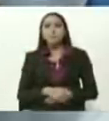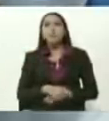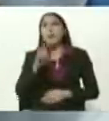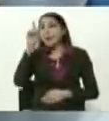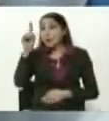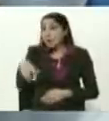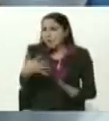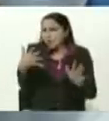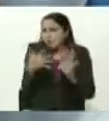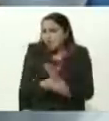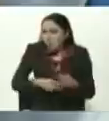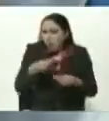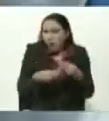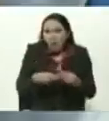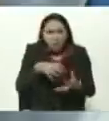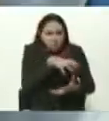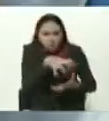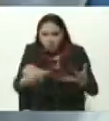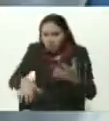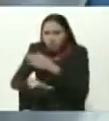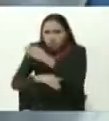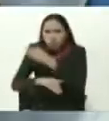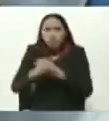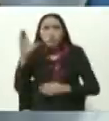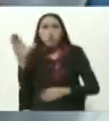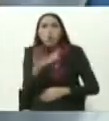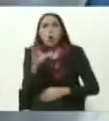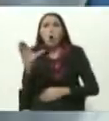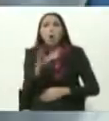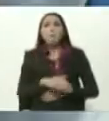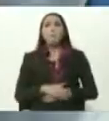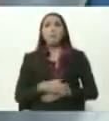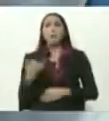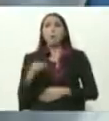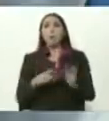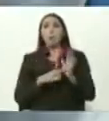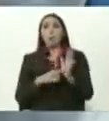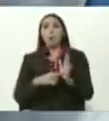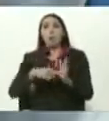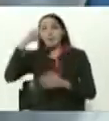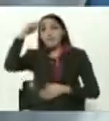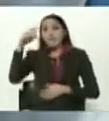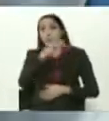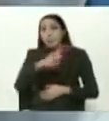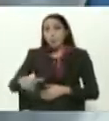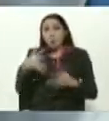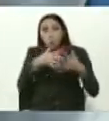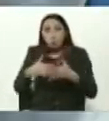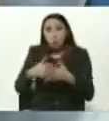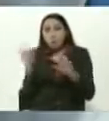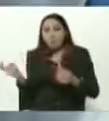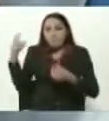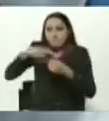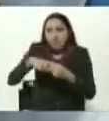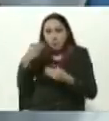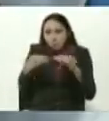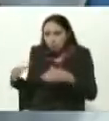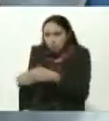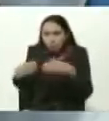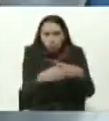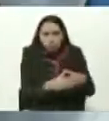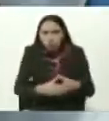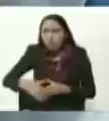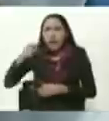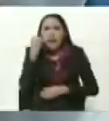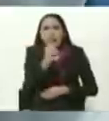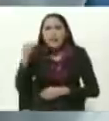También, aparte de estos delincuentes colombianos, aparecen mexicanos y estadounidenses vinculados a organizaciones